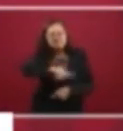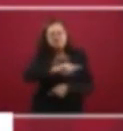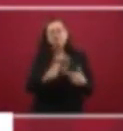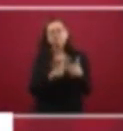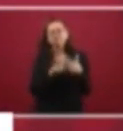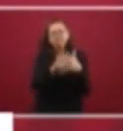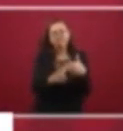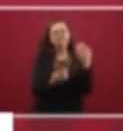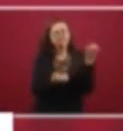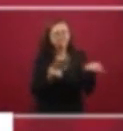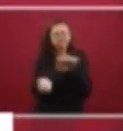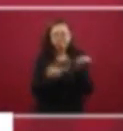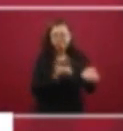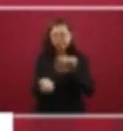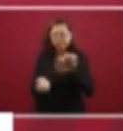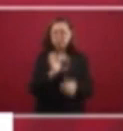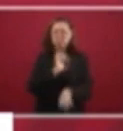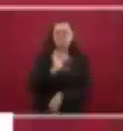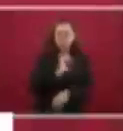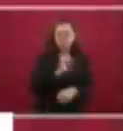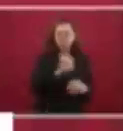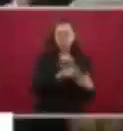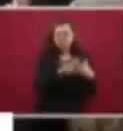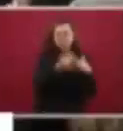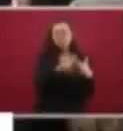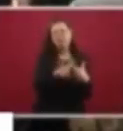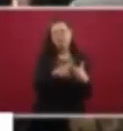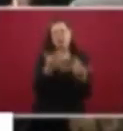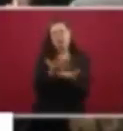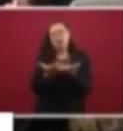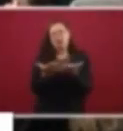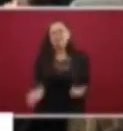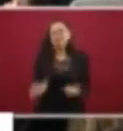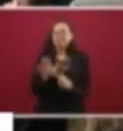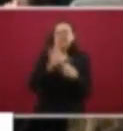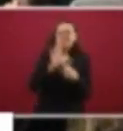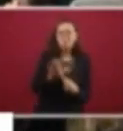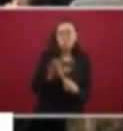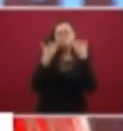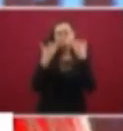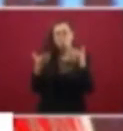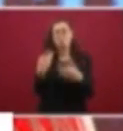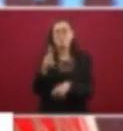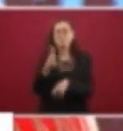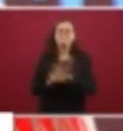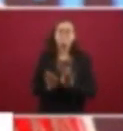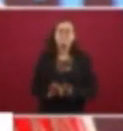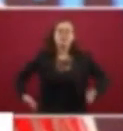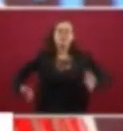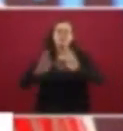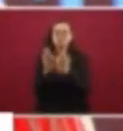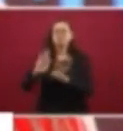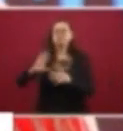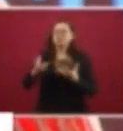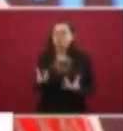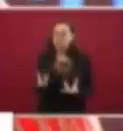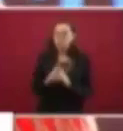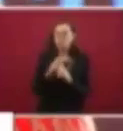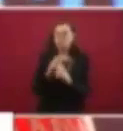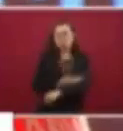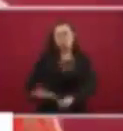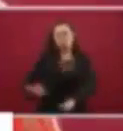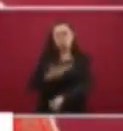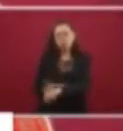se han vuelto virales, en donde nuestros atletas, José Carlos Villarreal, el de los 1500 metros con ese rebase al de Estados Unidos y